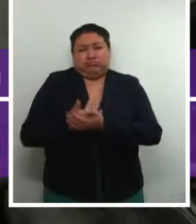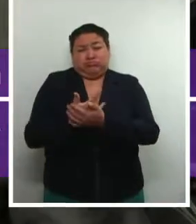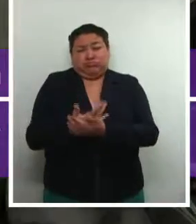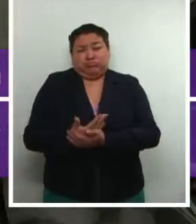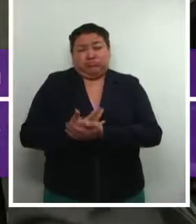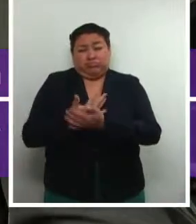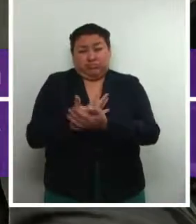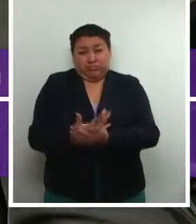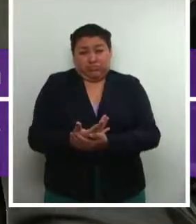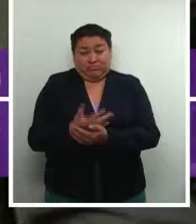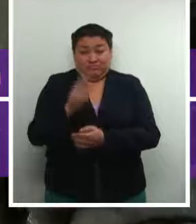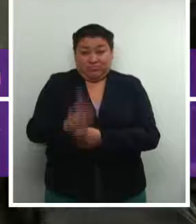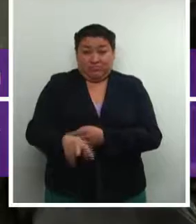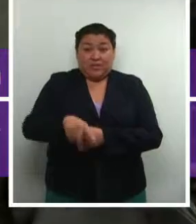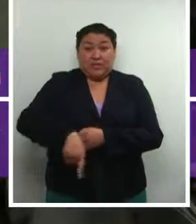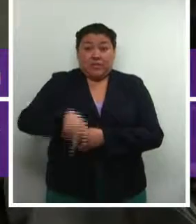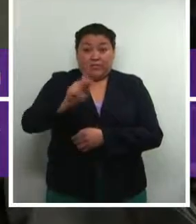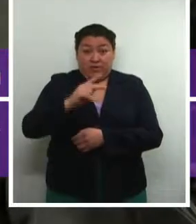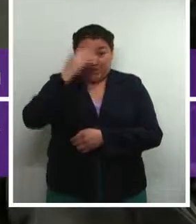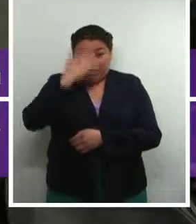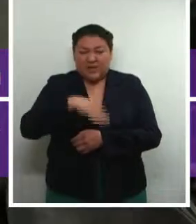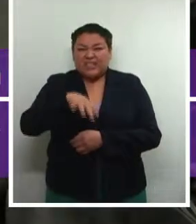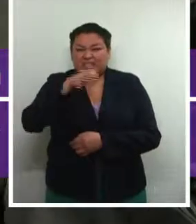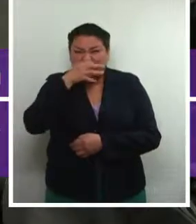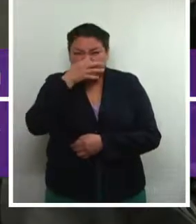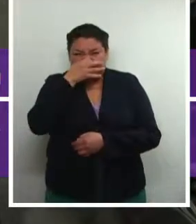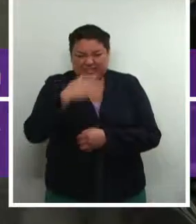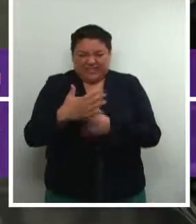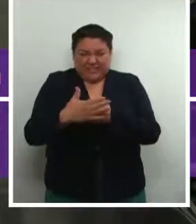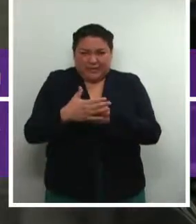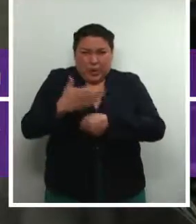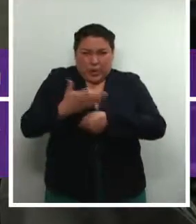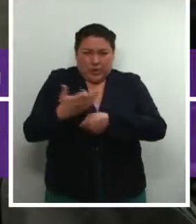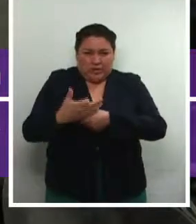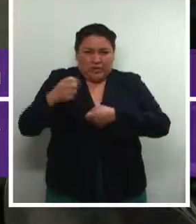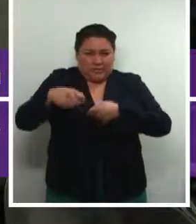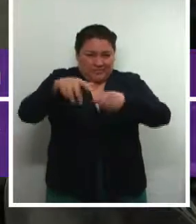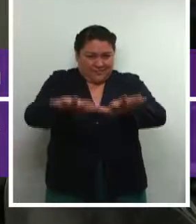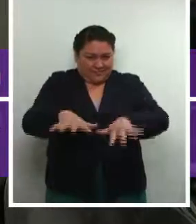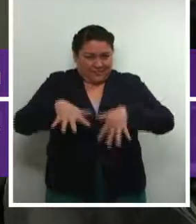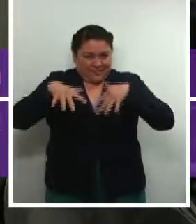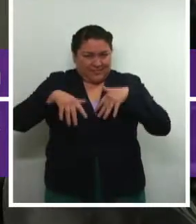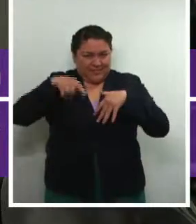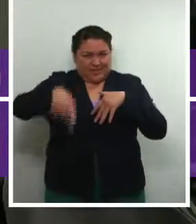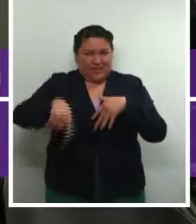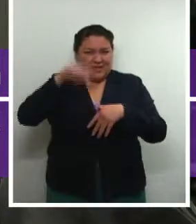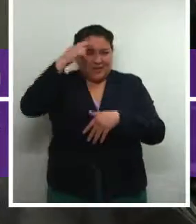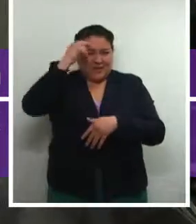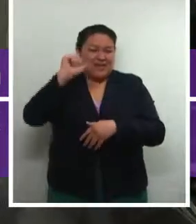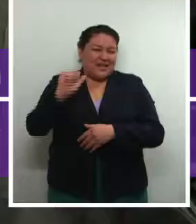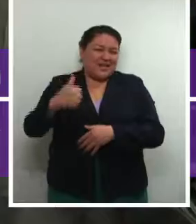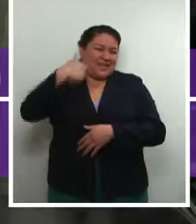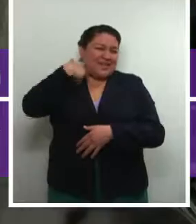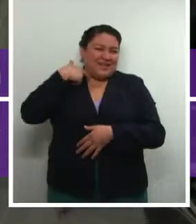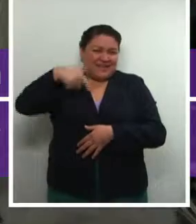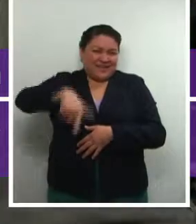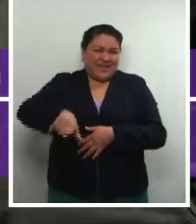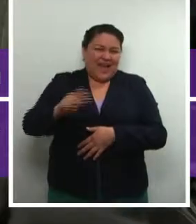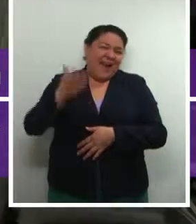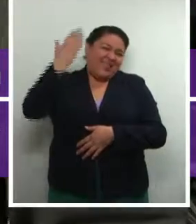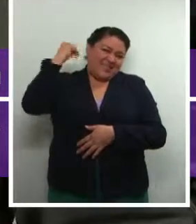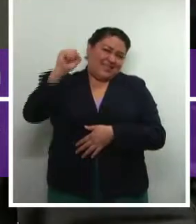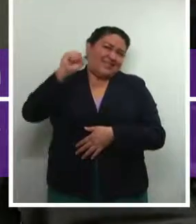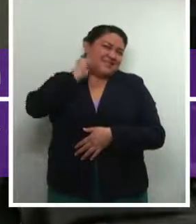se reanude la actividad del trabajo en este salón de sesiones de la sede histórica del Senado